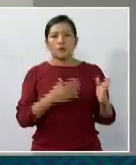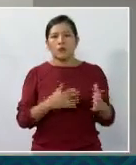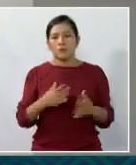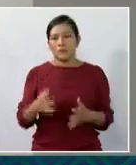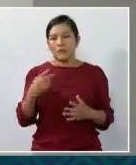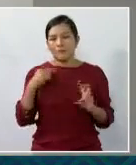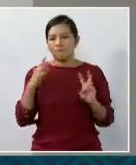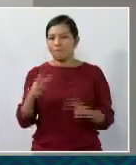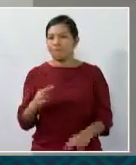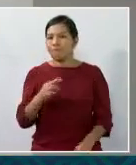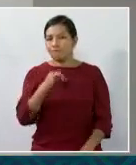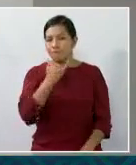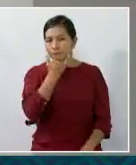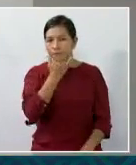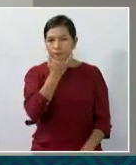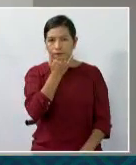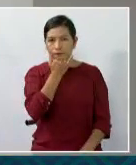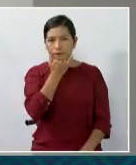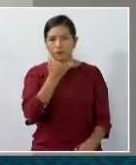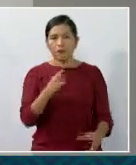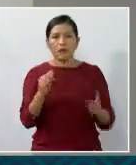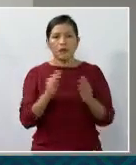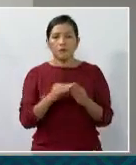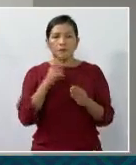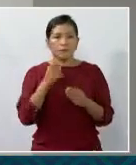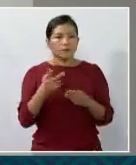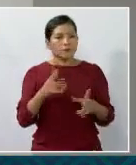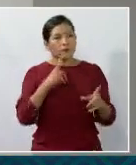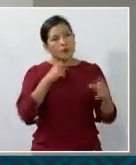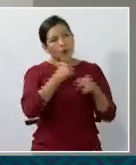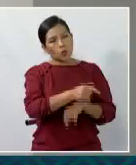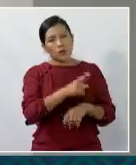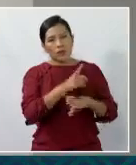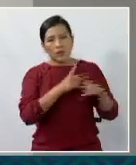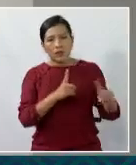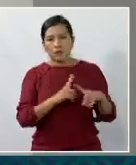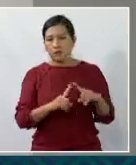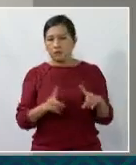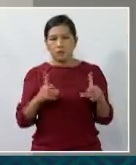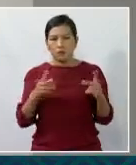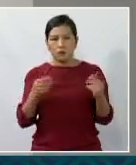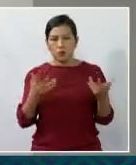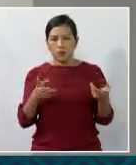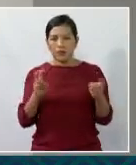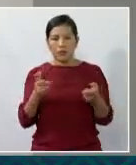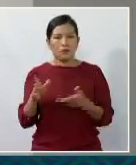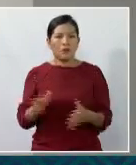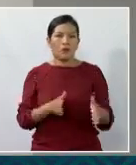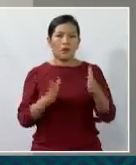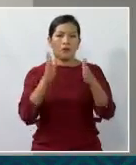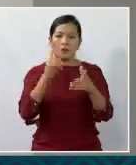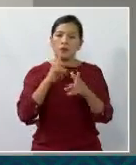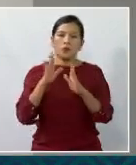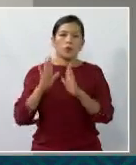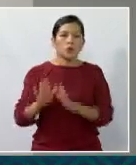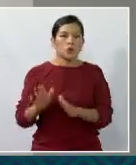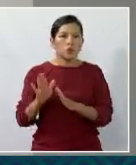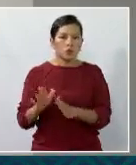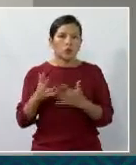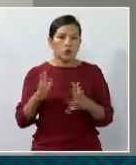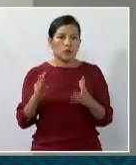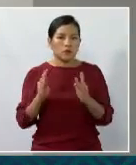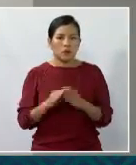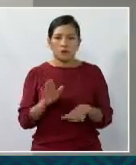eh acusa derechización eso es lo que evidentemente ese es el camino en el que se encuentra